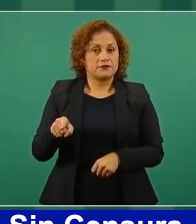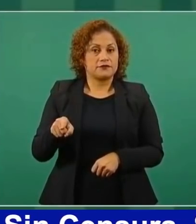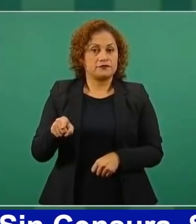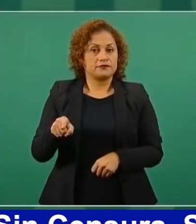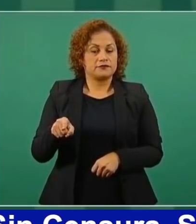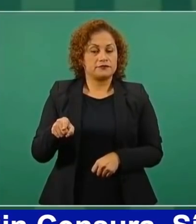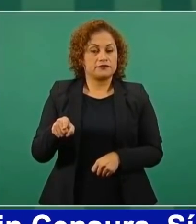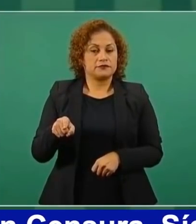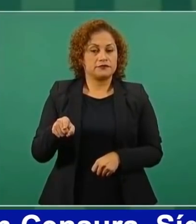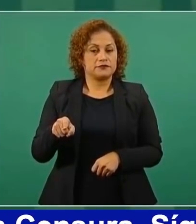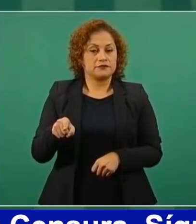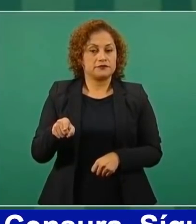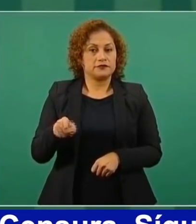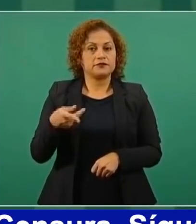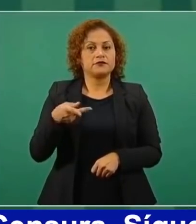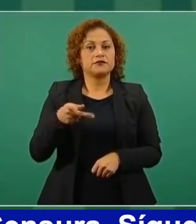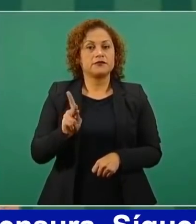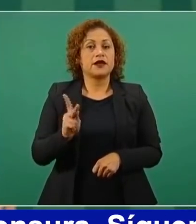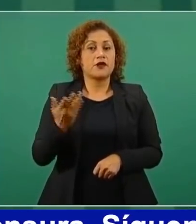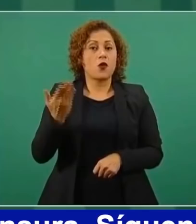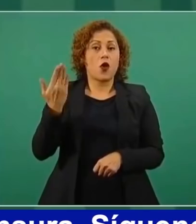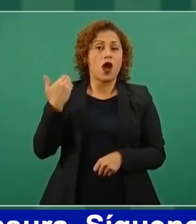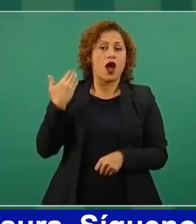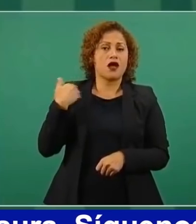Pero ¿qué era lo que predominaba